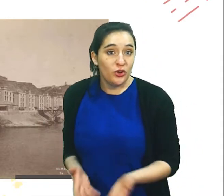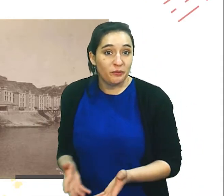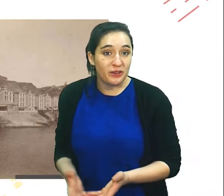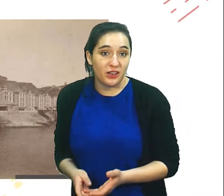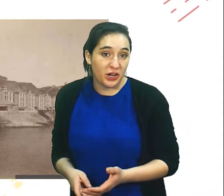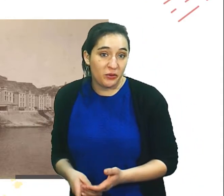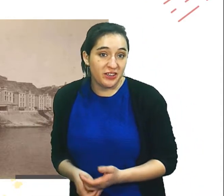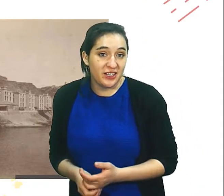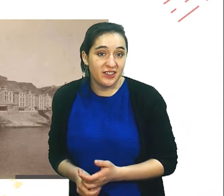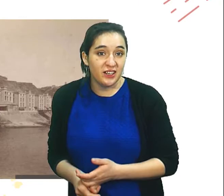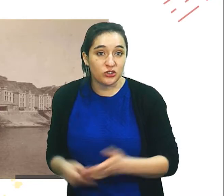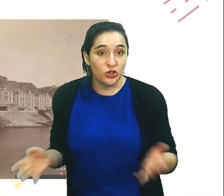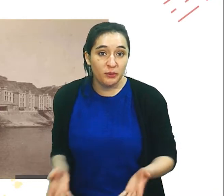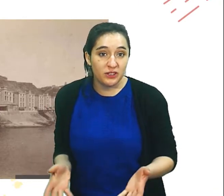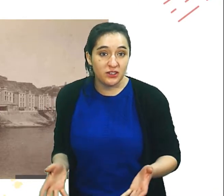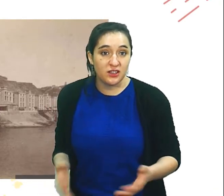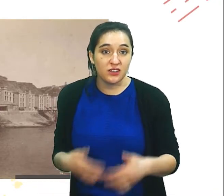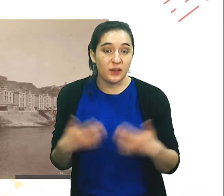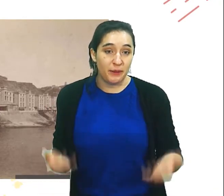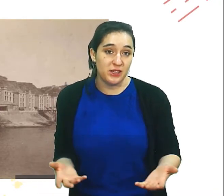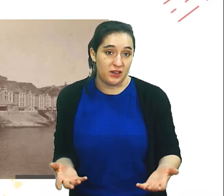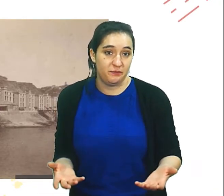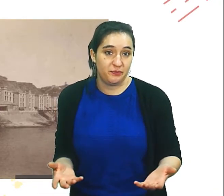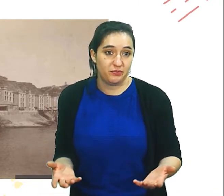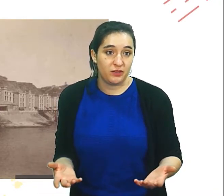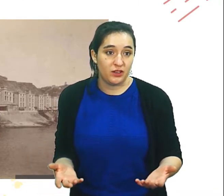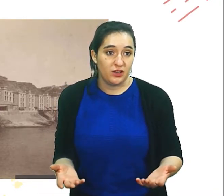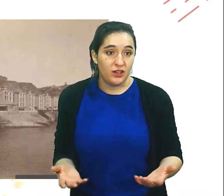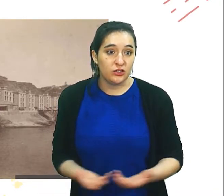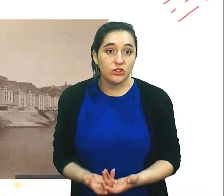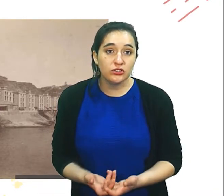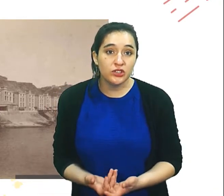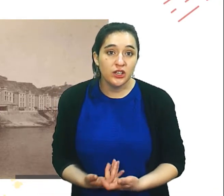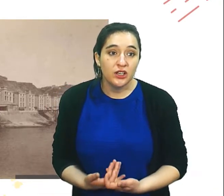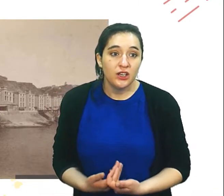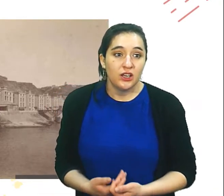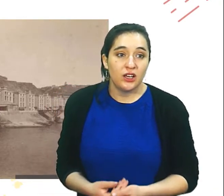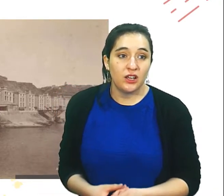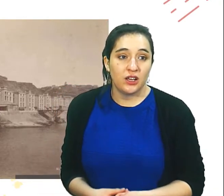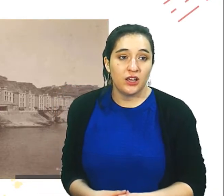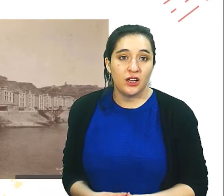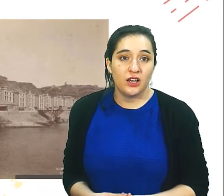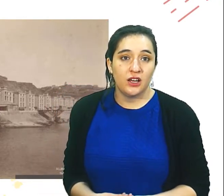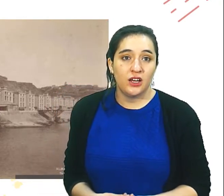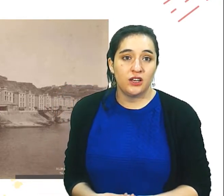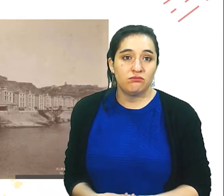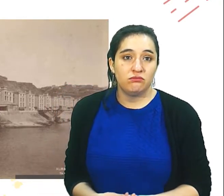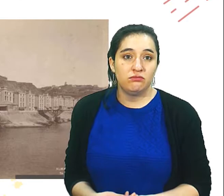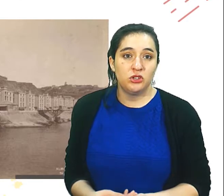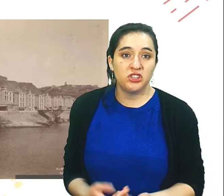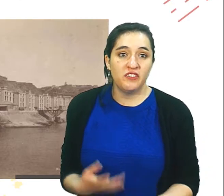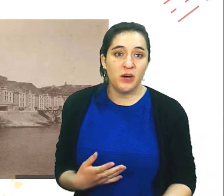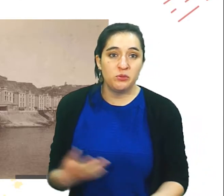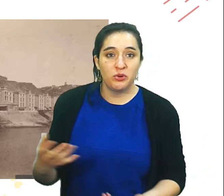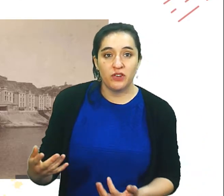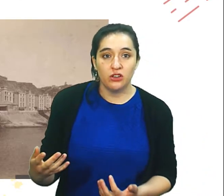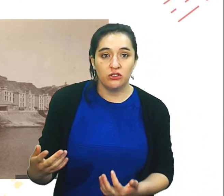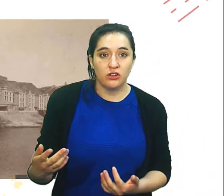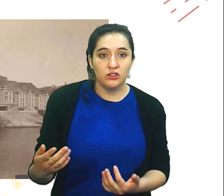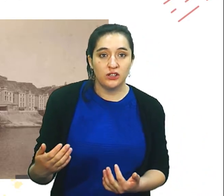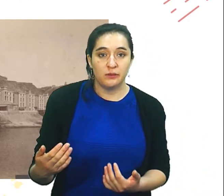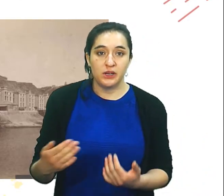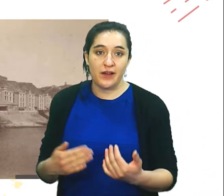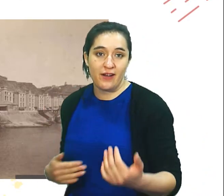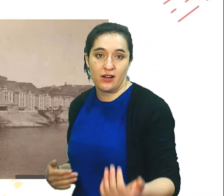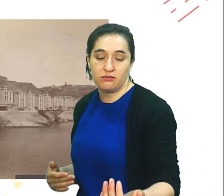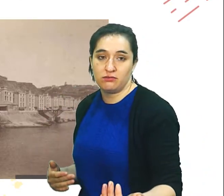todo, recuerden que antes era todo perteneciente a España. Entonces, No sabíamos muy bien